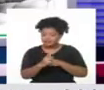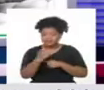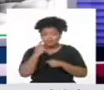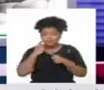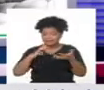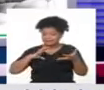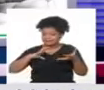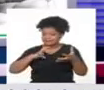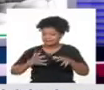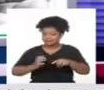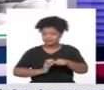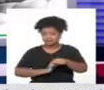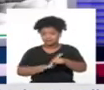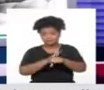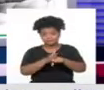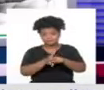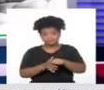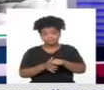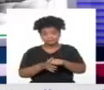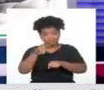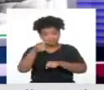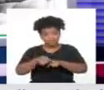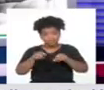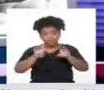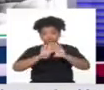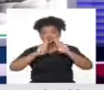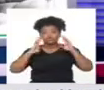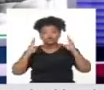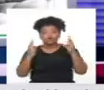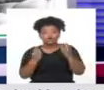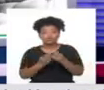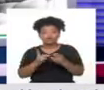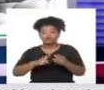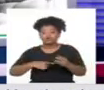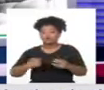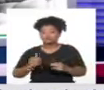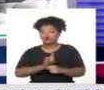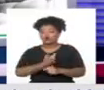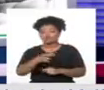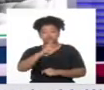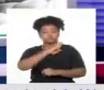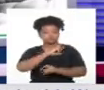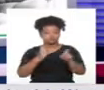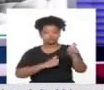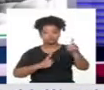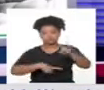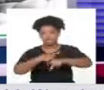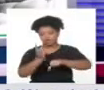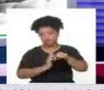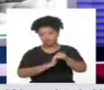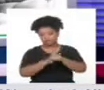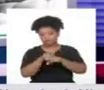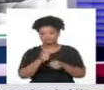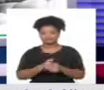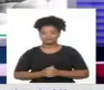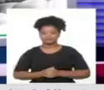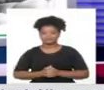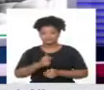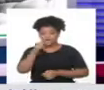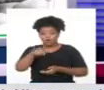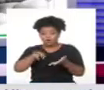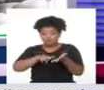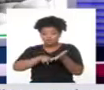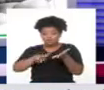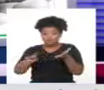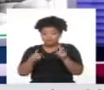situación epidemiológica y demandar de todos la contribución en el enfrentamiento a la pandemia. En esta jornada, las provincias con mayores